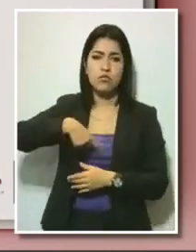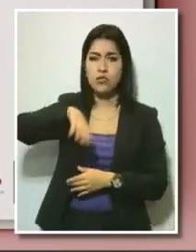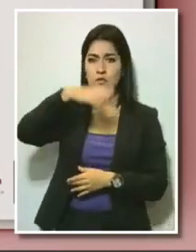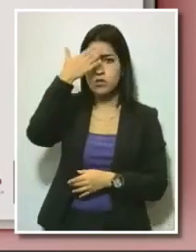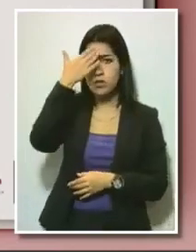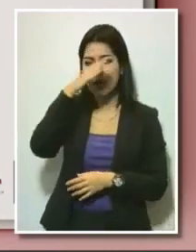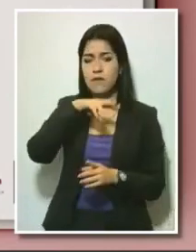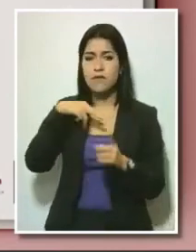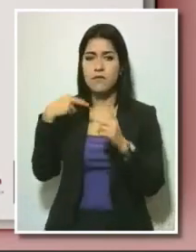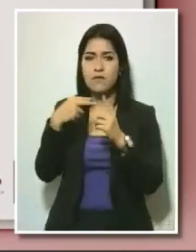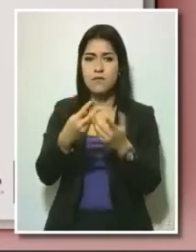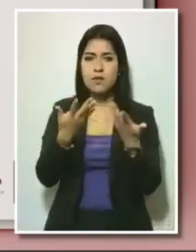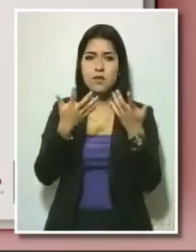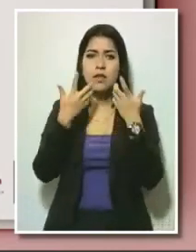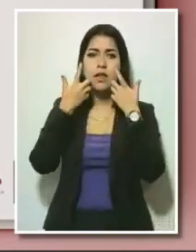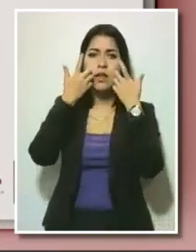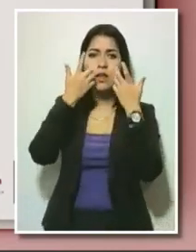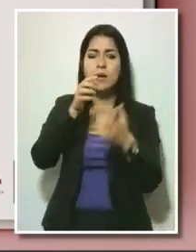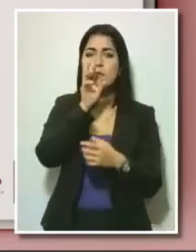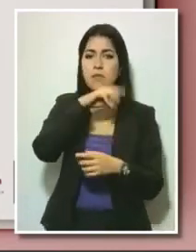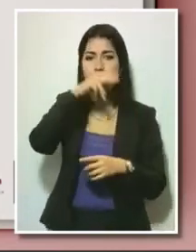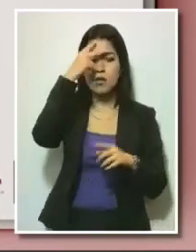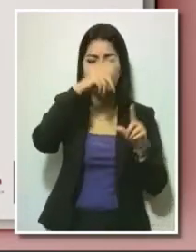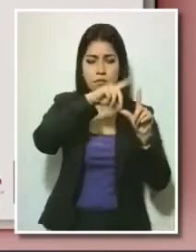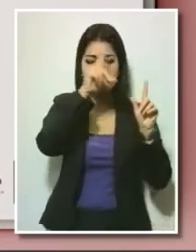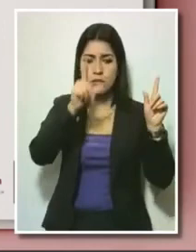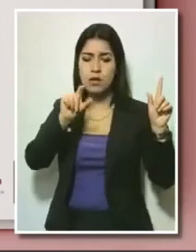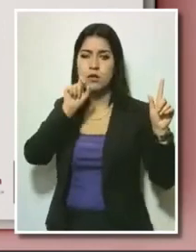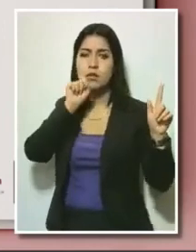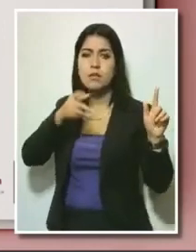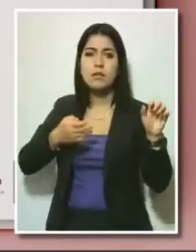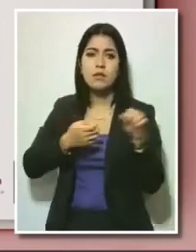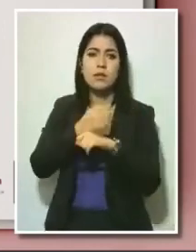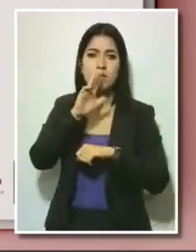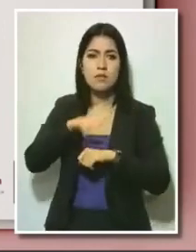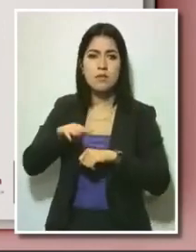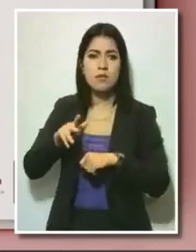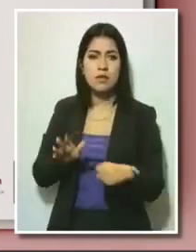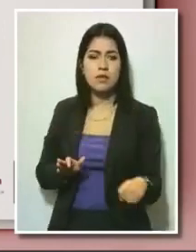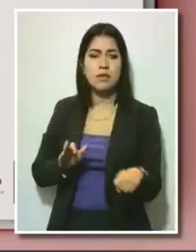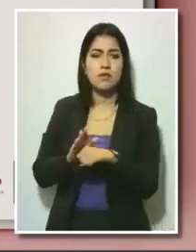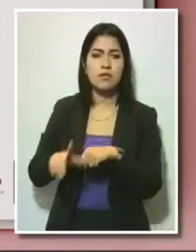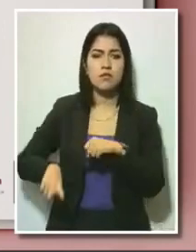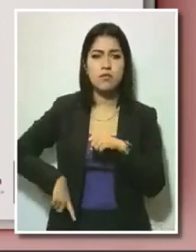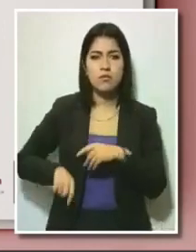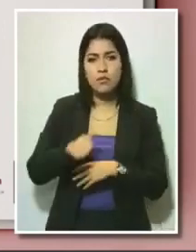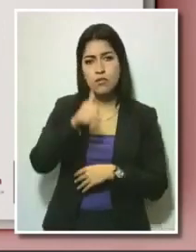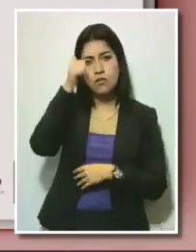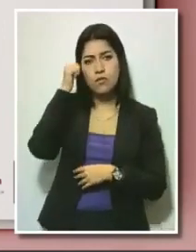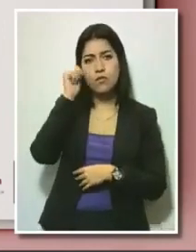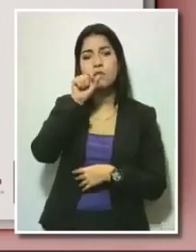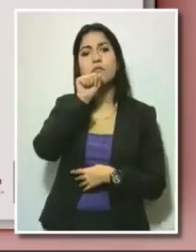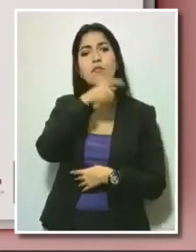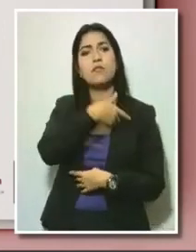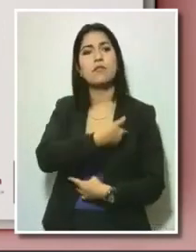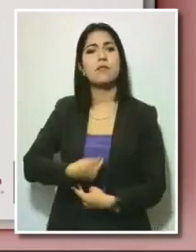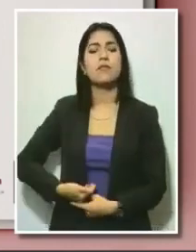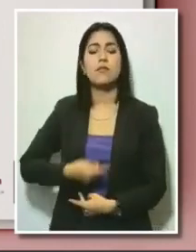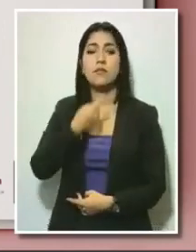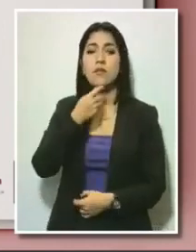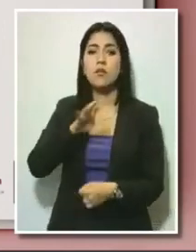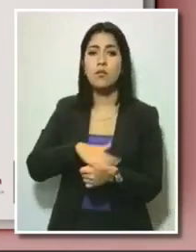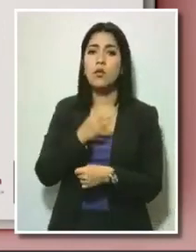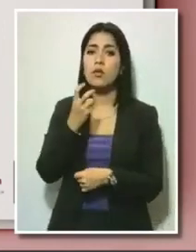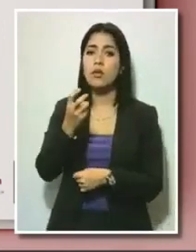la visión de país que queremos, que defiende el gobernador Alfredo Ramírez Bedoya, el presidente de la República, Andrés Manuel López Obrador, y por eso decimos